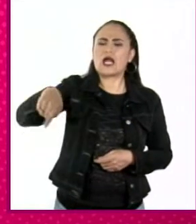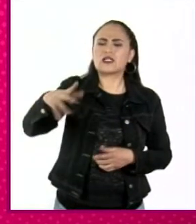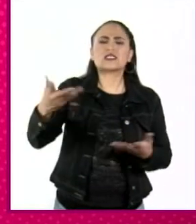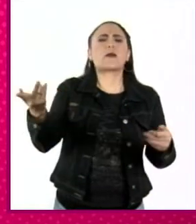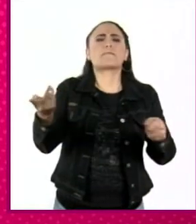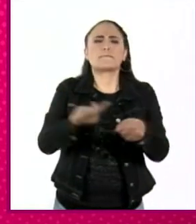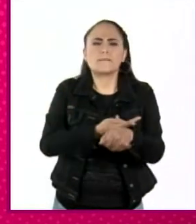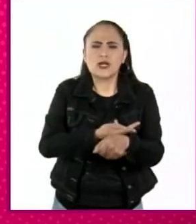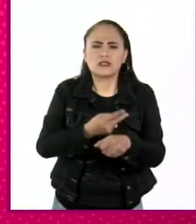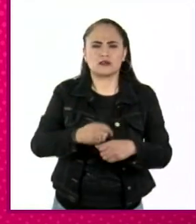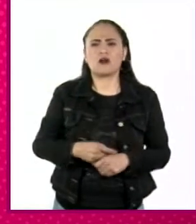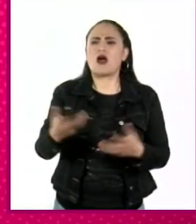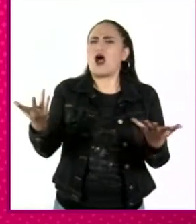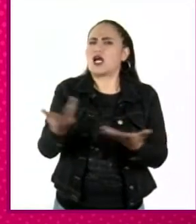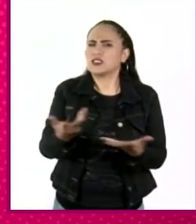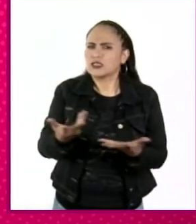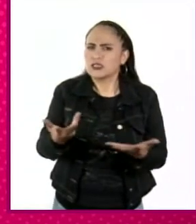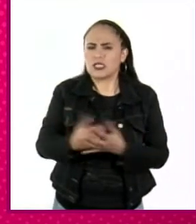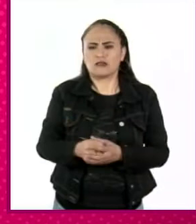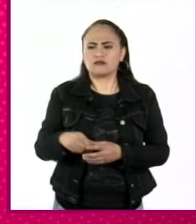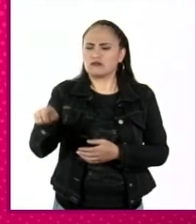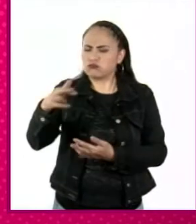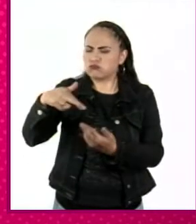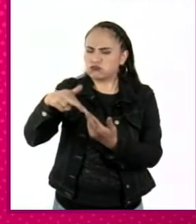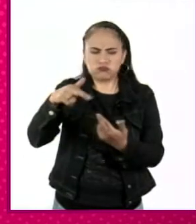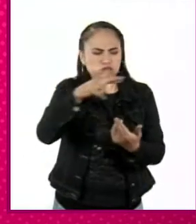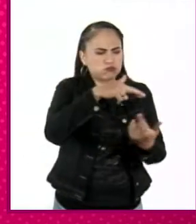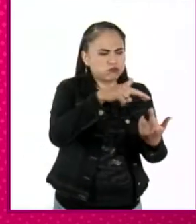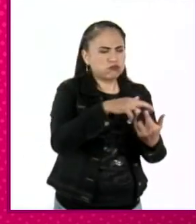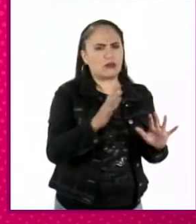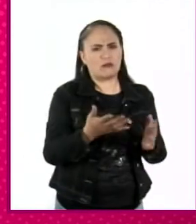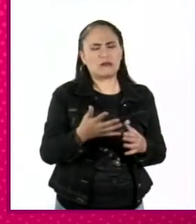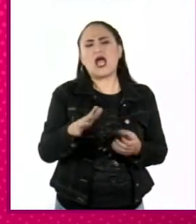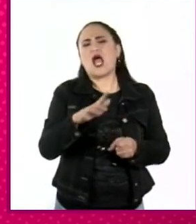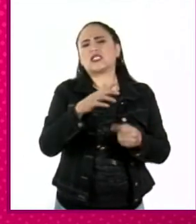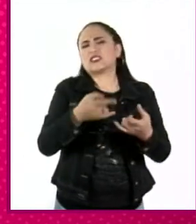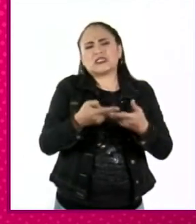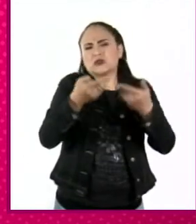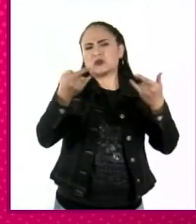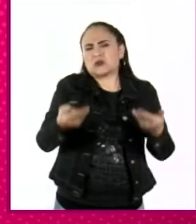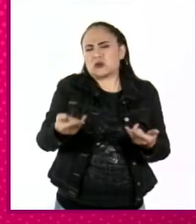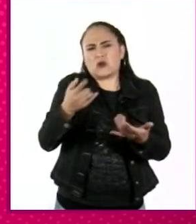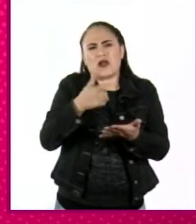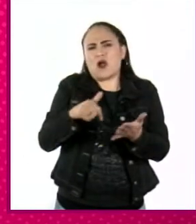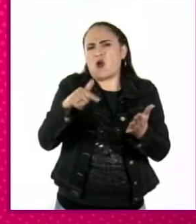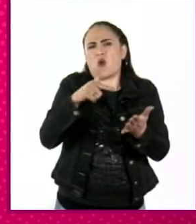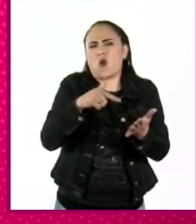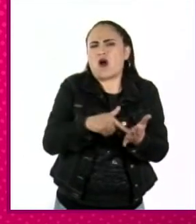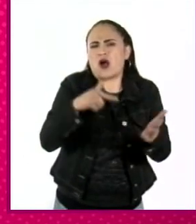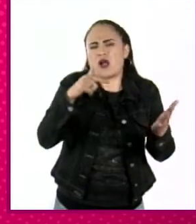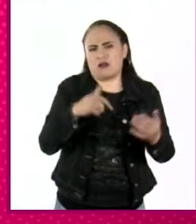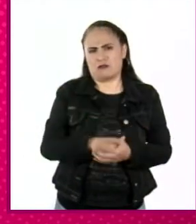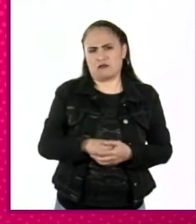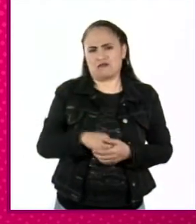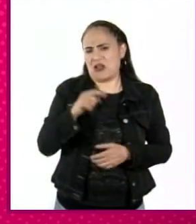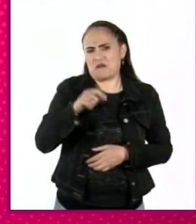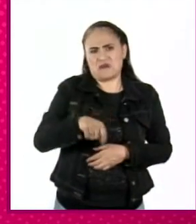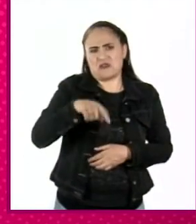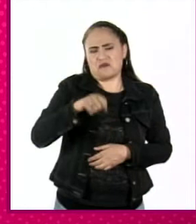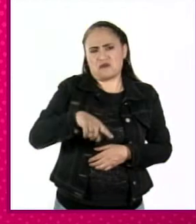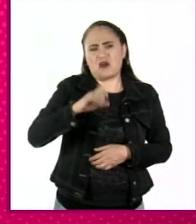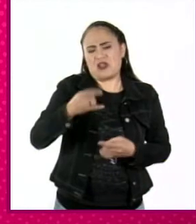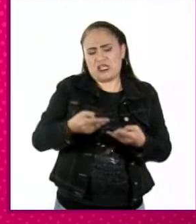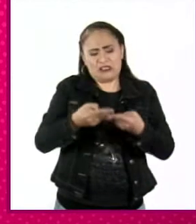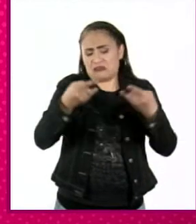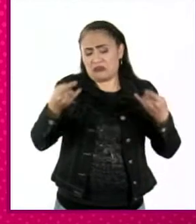desenvolvimiento, su impacto en cada región. La historia local son las historias como su mismo nombre lo dice, ¿no? Como lo